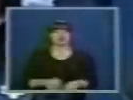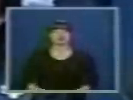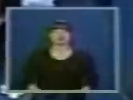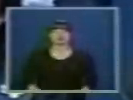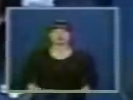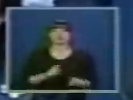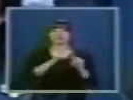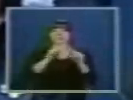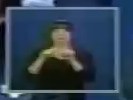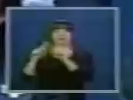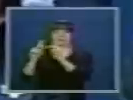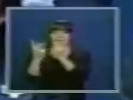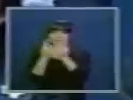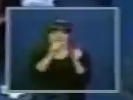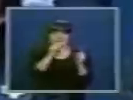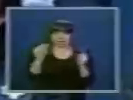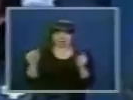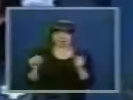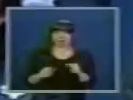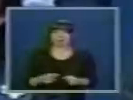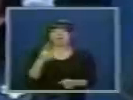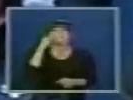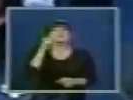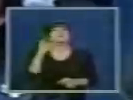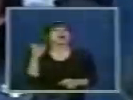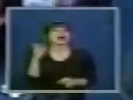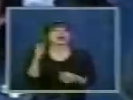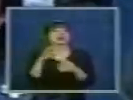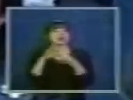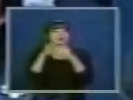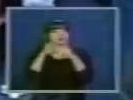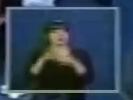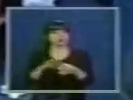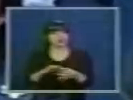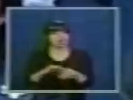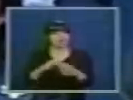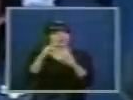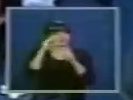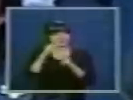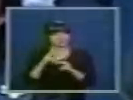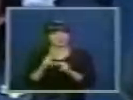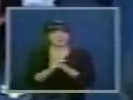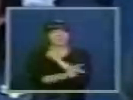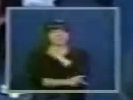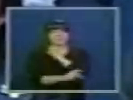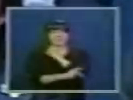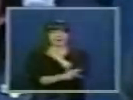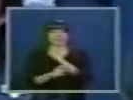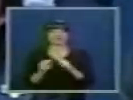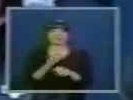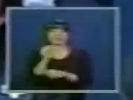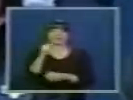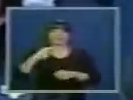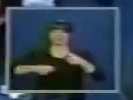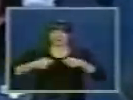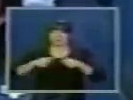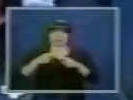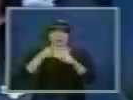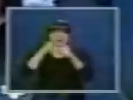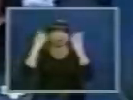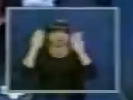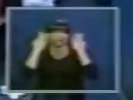los partidos, de dichos partidos, para que en el marco de las efemérides patrias del mes de septiembre nos reunamos en la